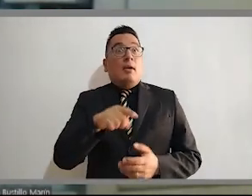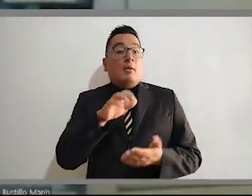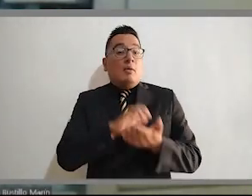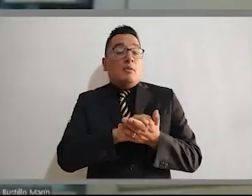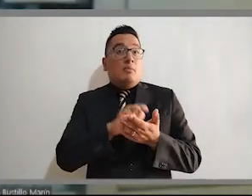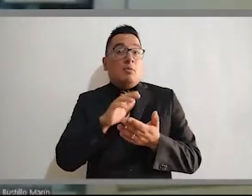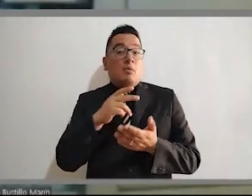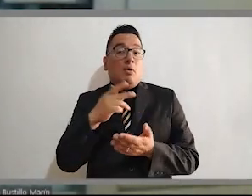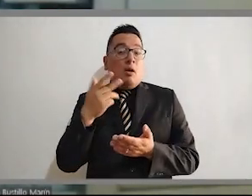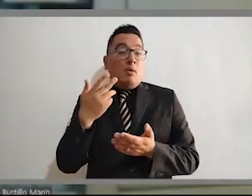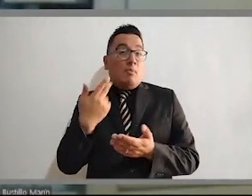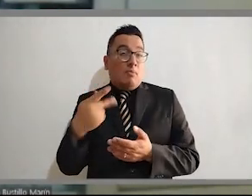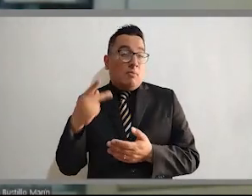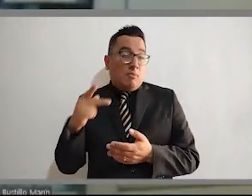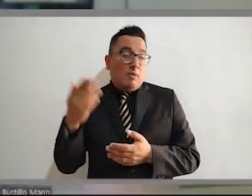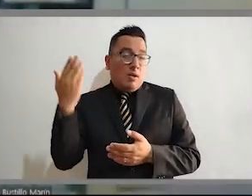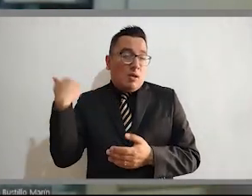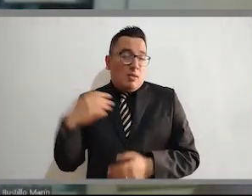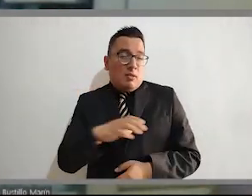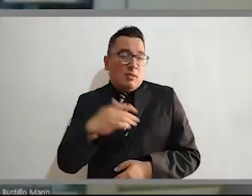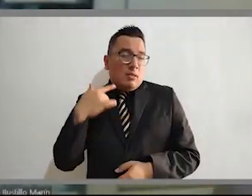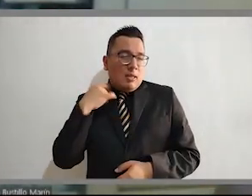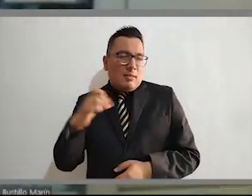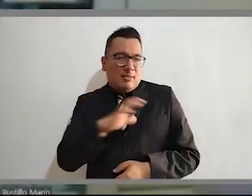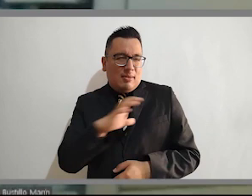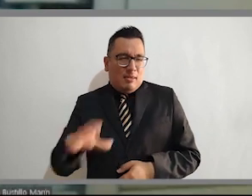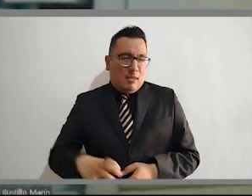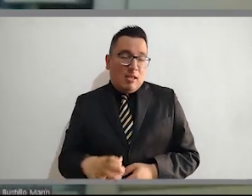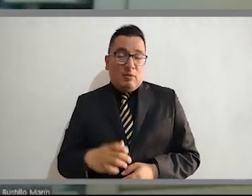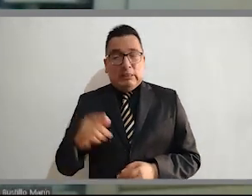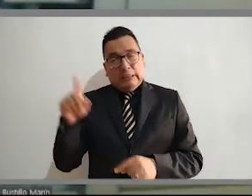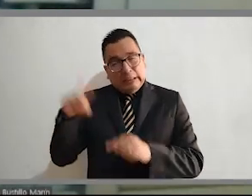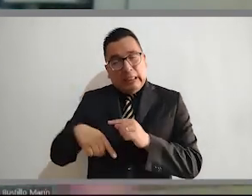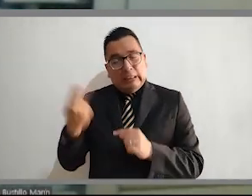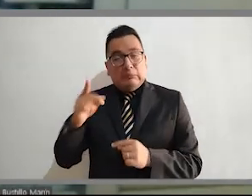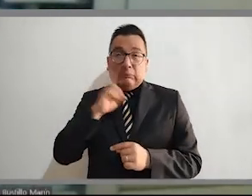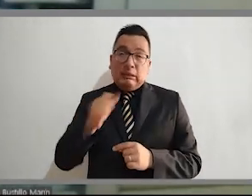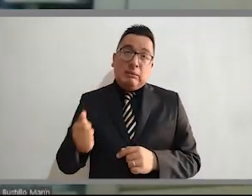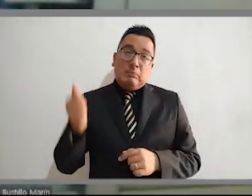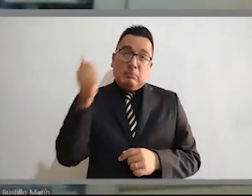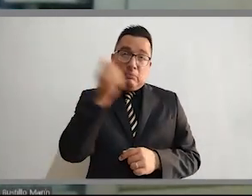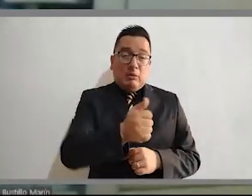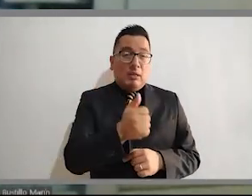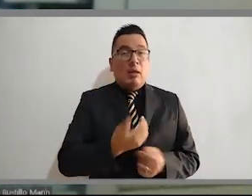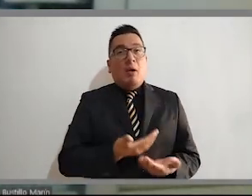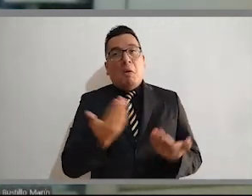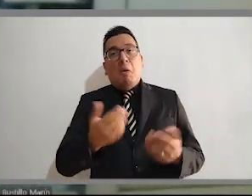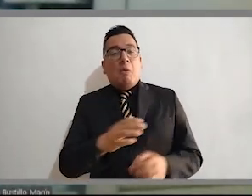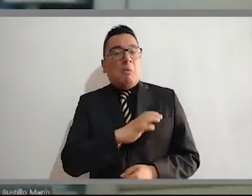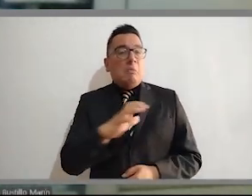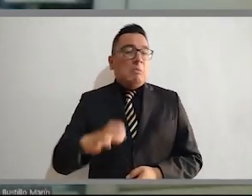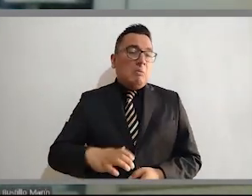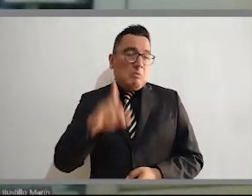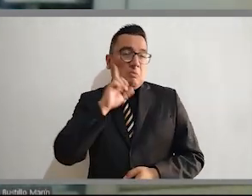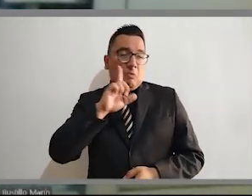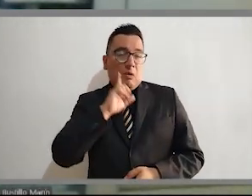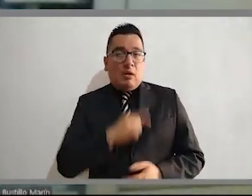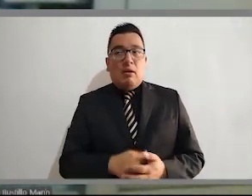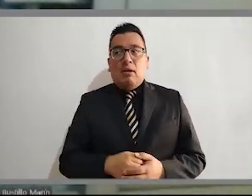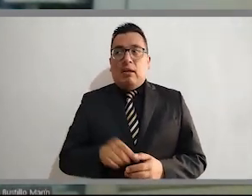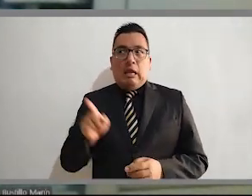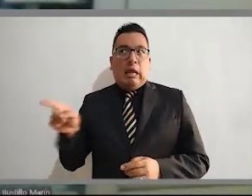la esposa del que iba a ser el candidato porque lo quitaron y tenían que poner una mujer, pues ponemos a la esposa y entonces pues ya el candidato la va a